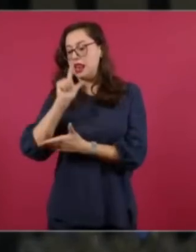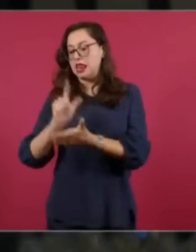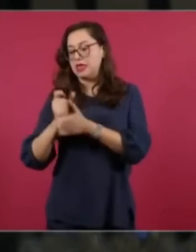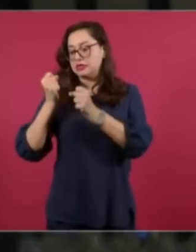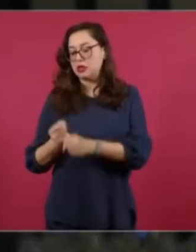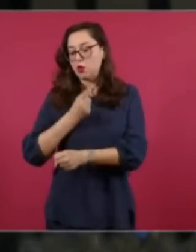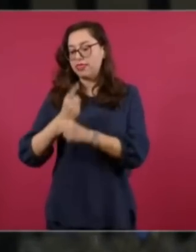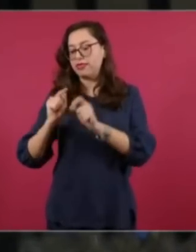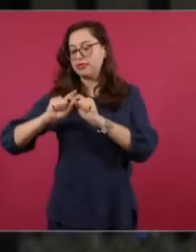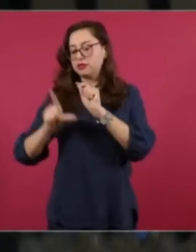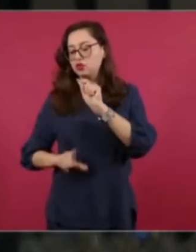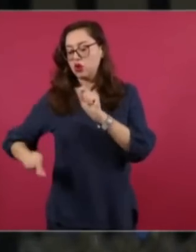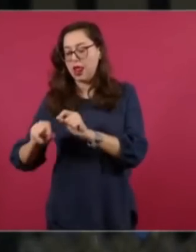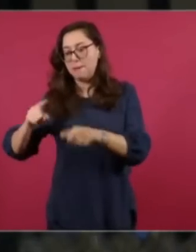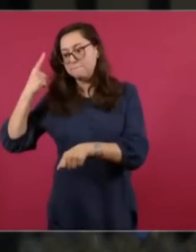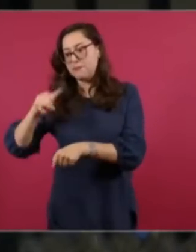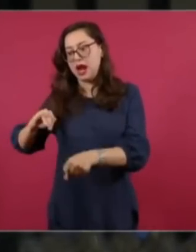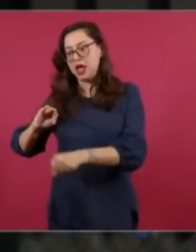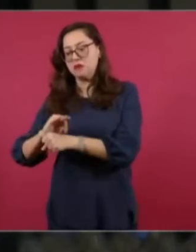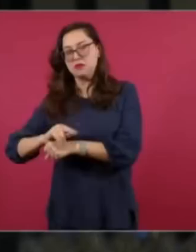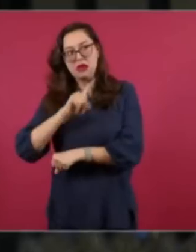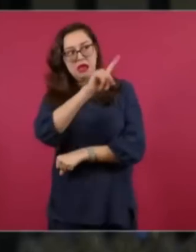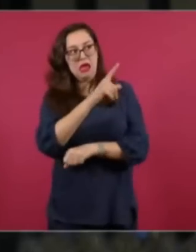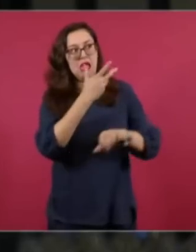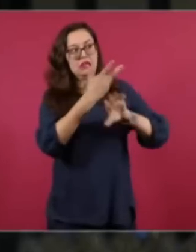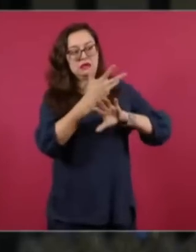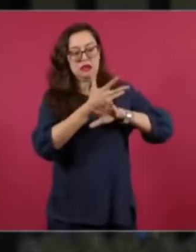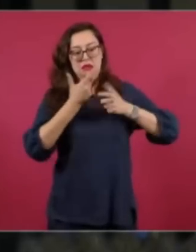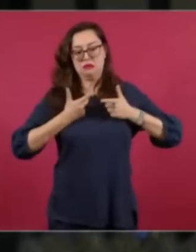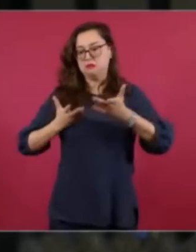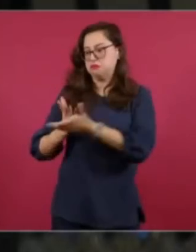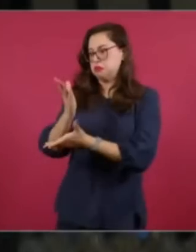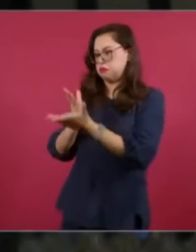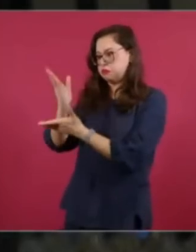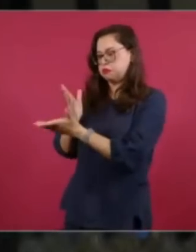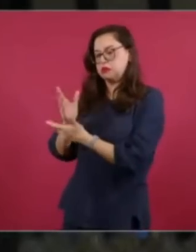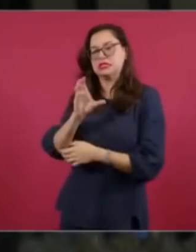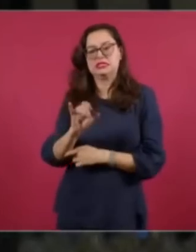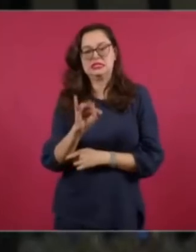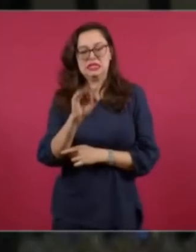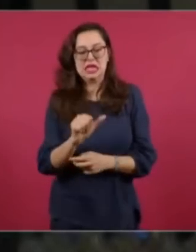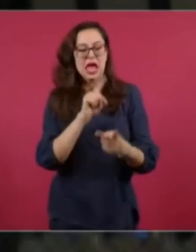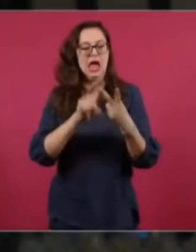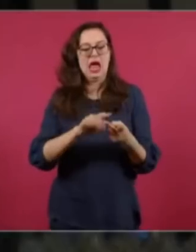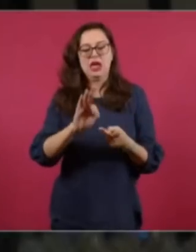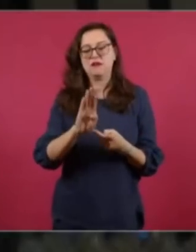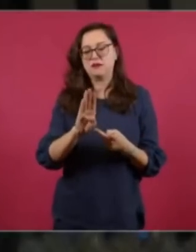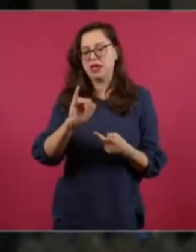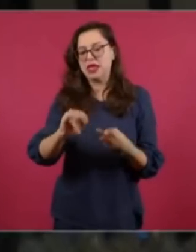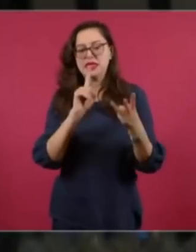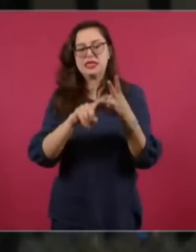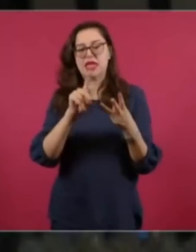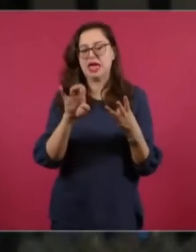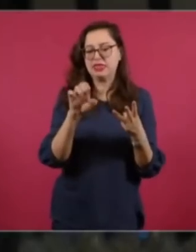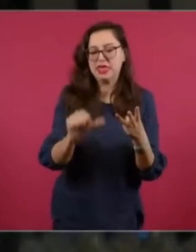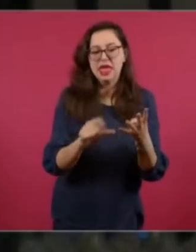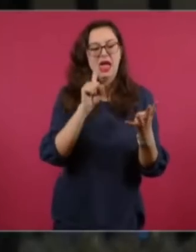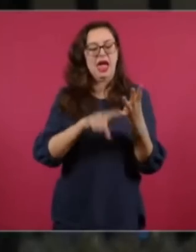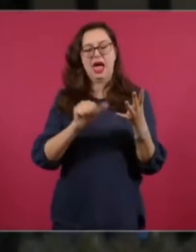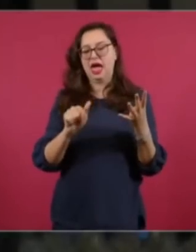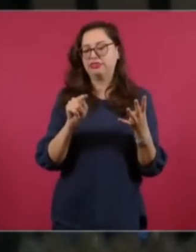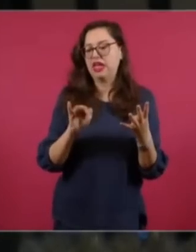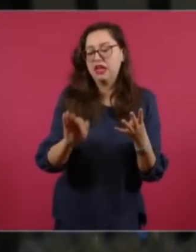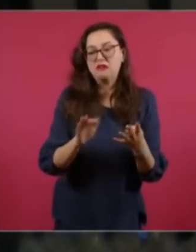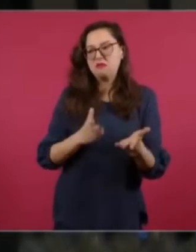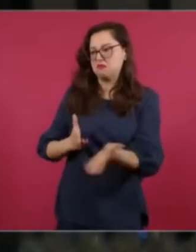Preguntarle rápidamente cuál es el estatus de estas agencias, que incluye a la CIA, al FBI, a la DEA, la ATF. ¿Qué